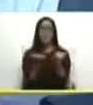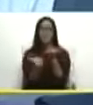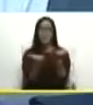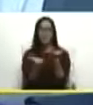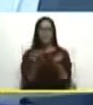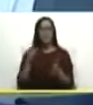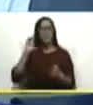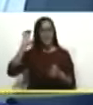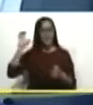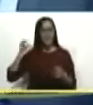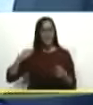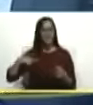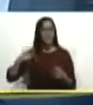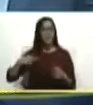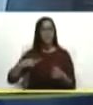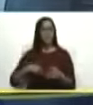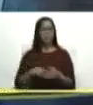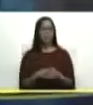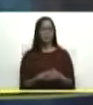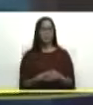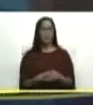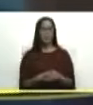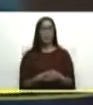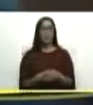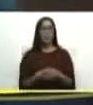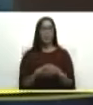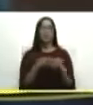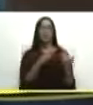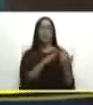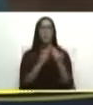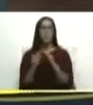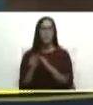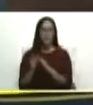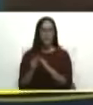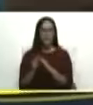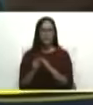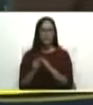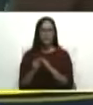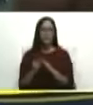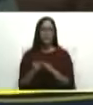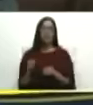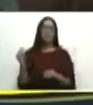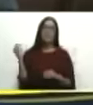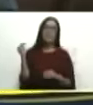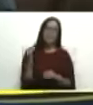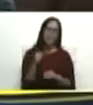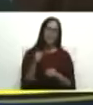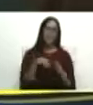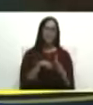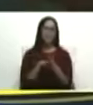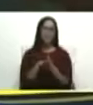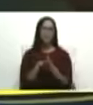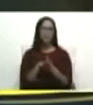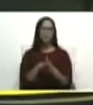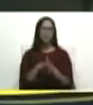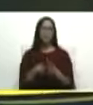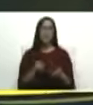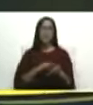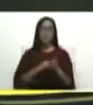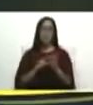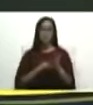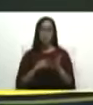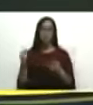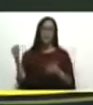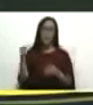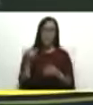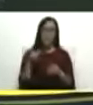regiones y comunidades de menor desarrollo relativo. Utiliza el concepto de menor